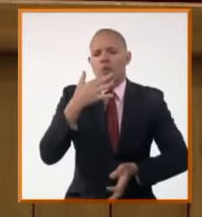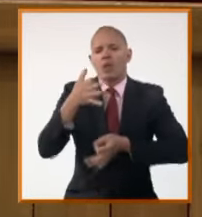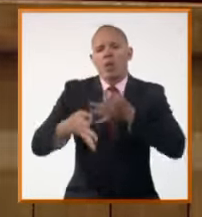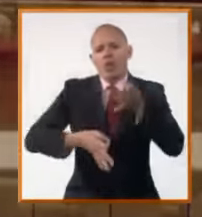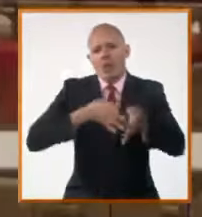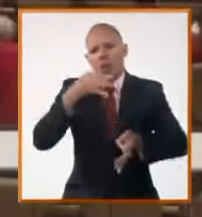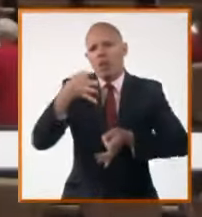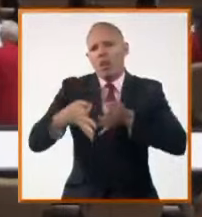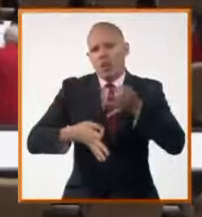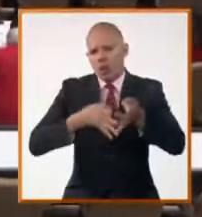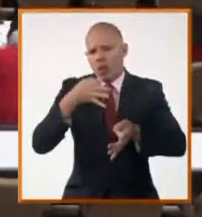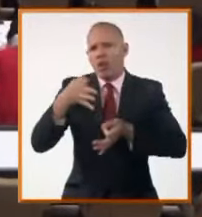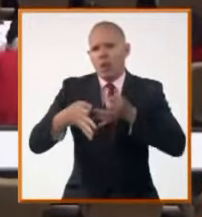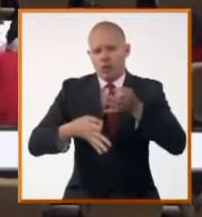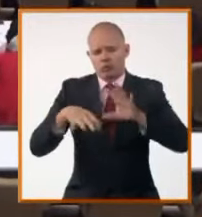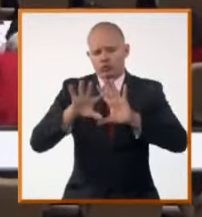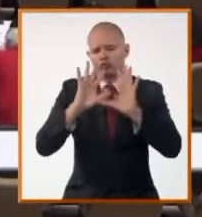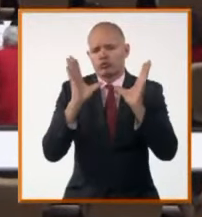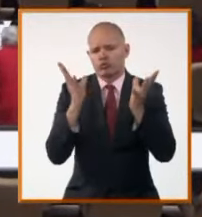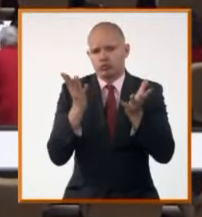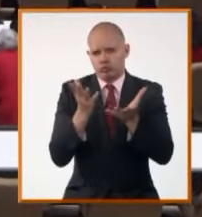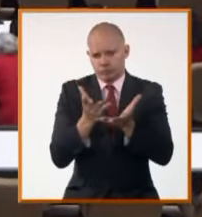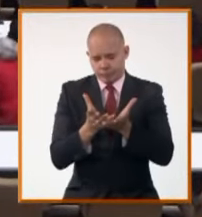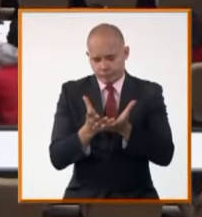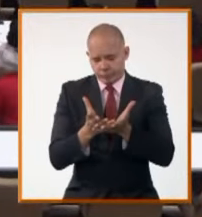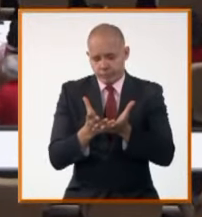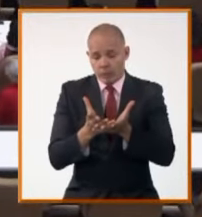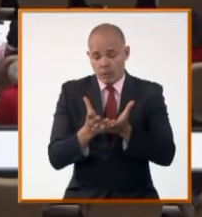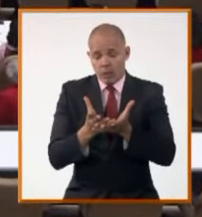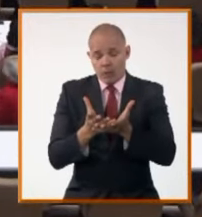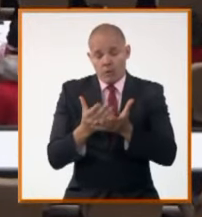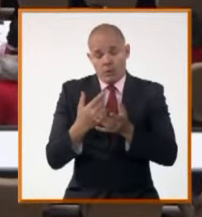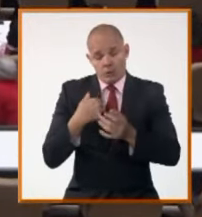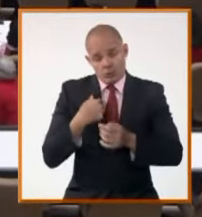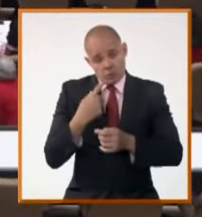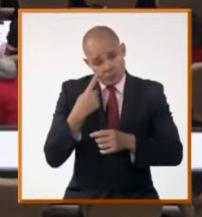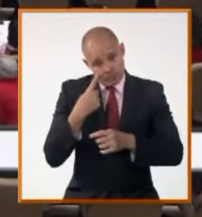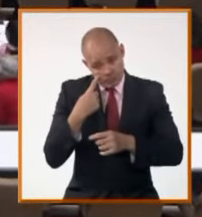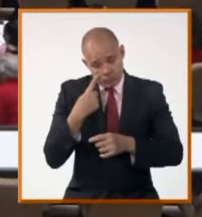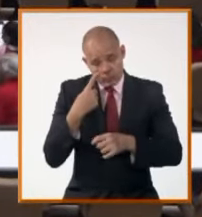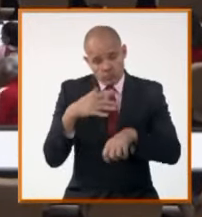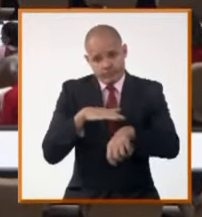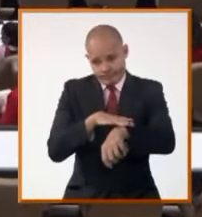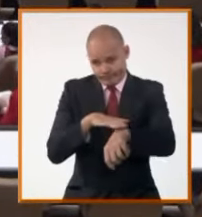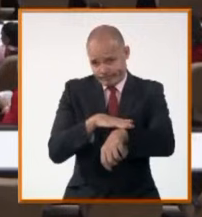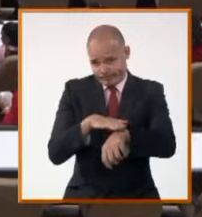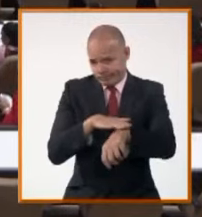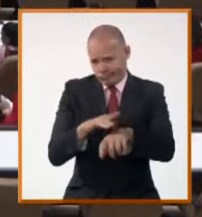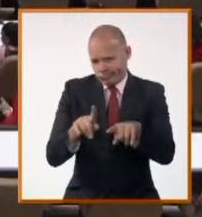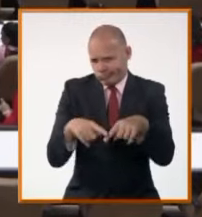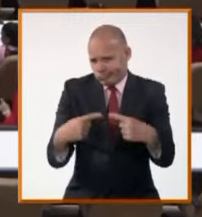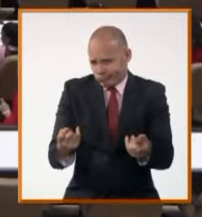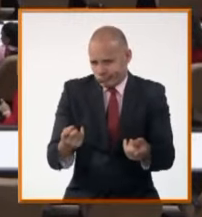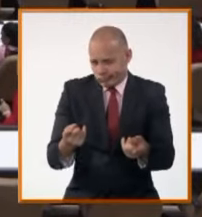y pido disculpas antemano porque en la intervención de